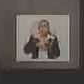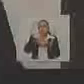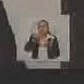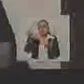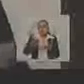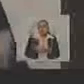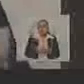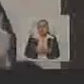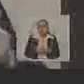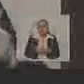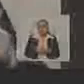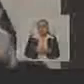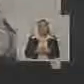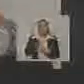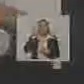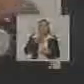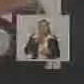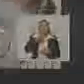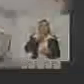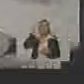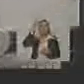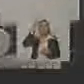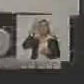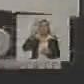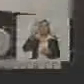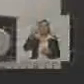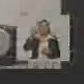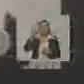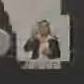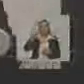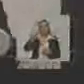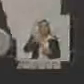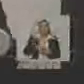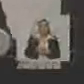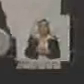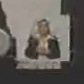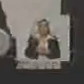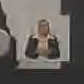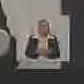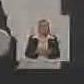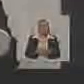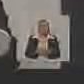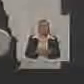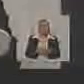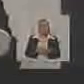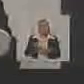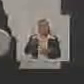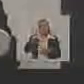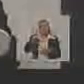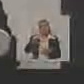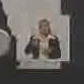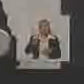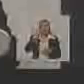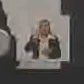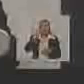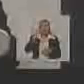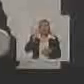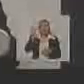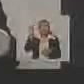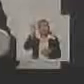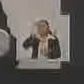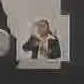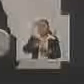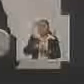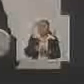Adelante. Vecinas, vecinos, esta es la política de género que ha instrumentado el Partido